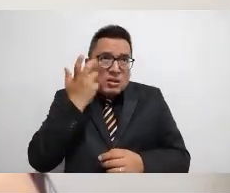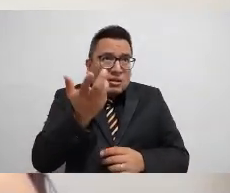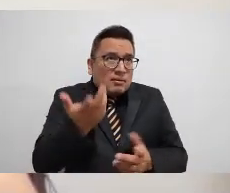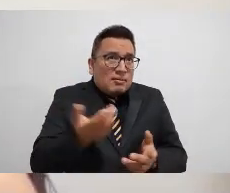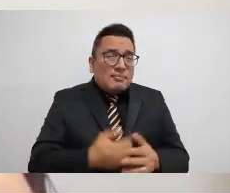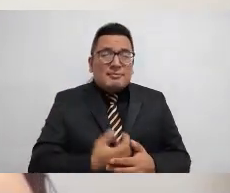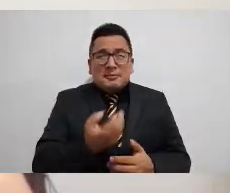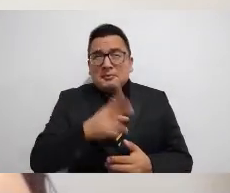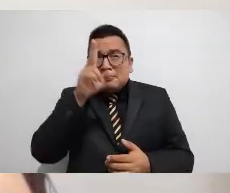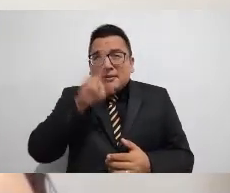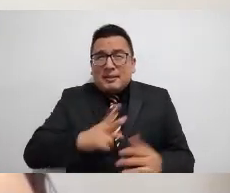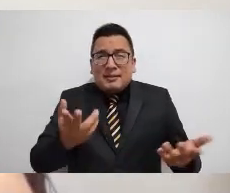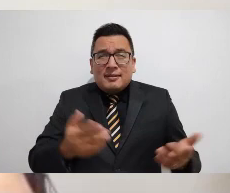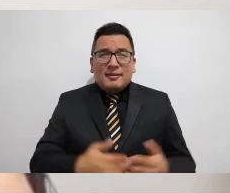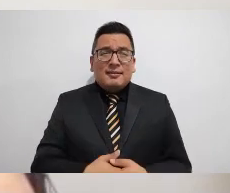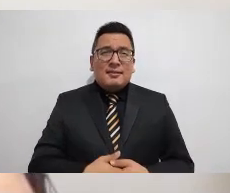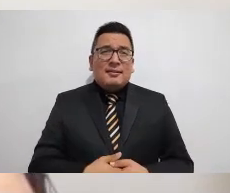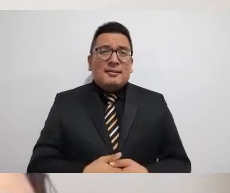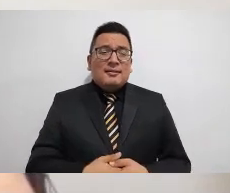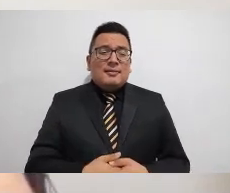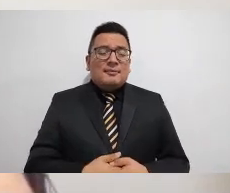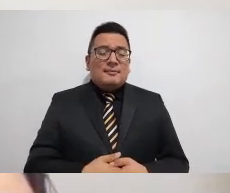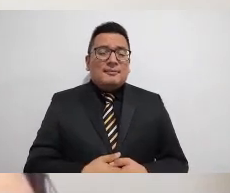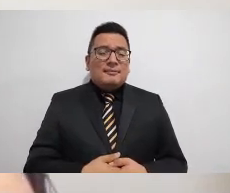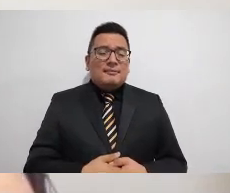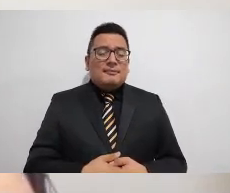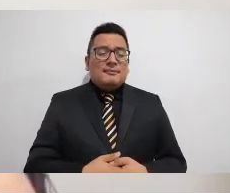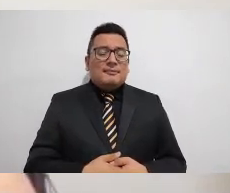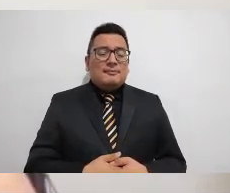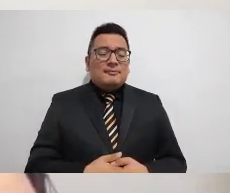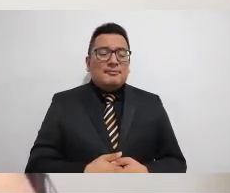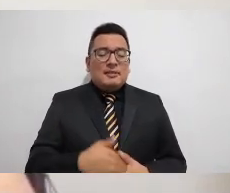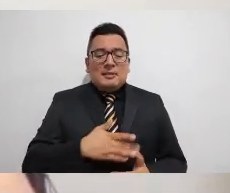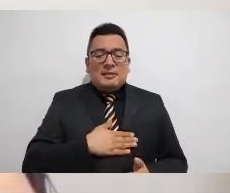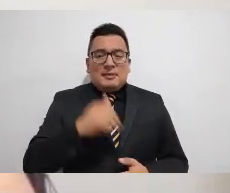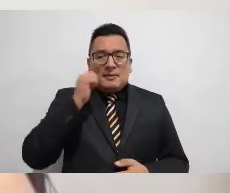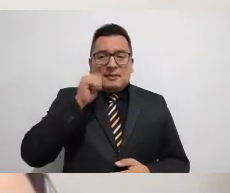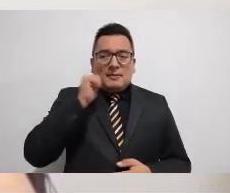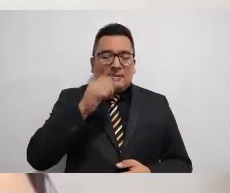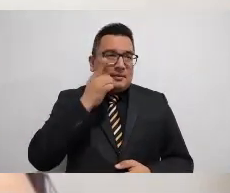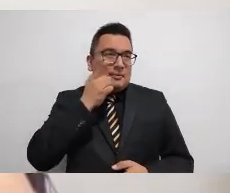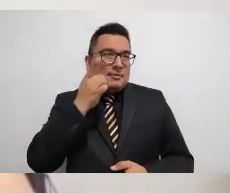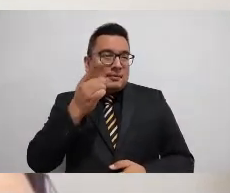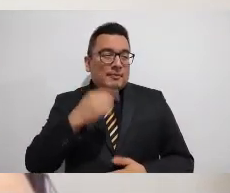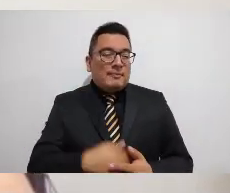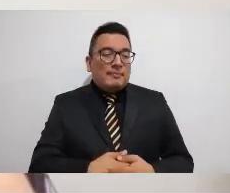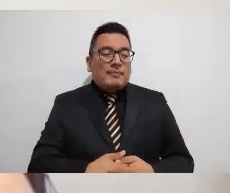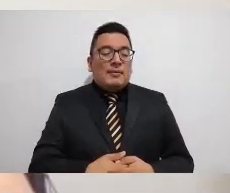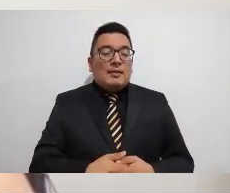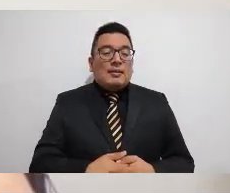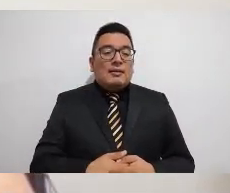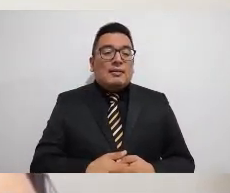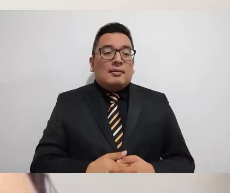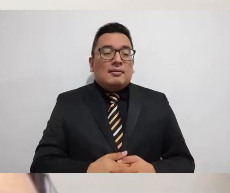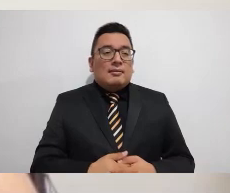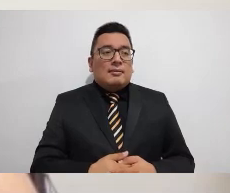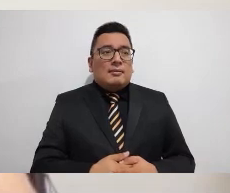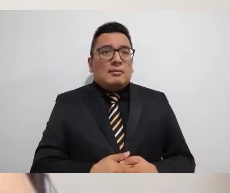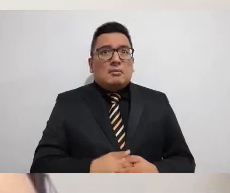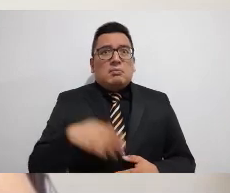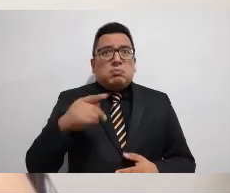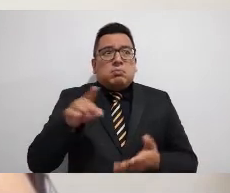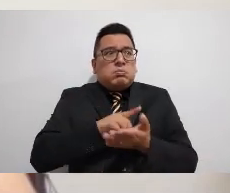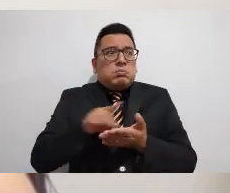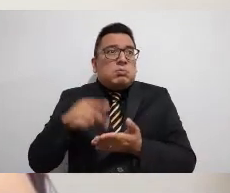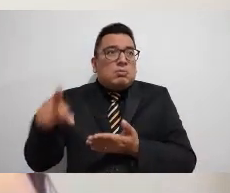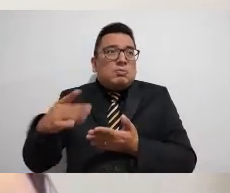eso también es cierto, ¿no? Y una de las cosas que yo siempre digo en las actividades es que está el